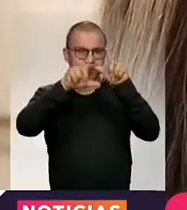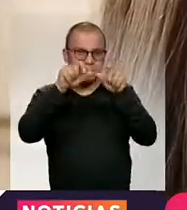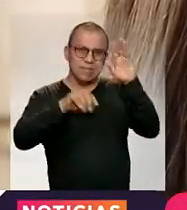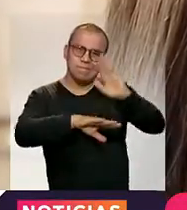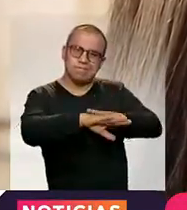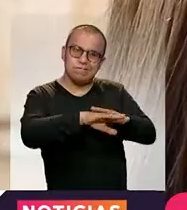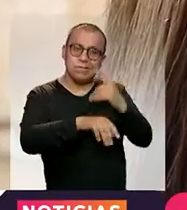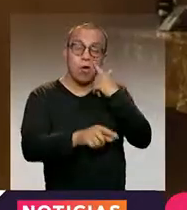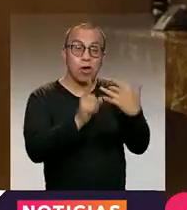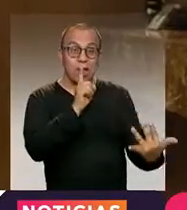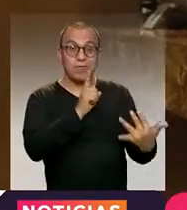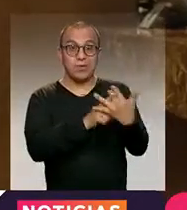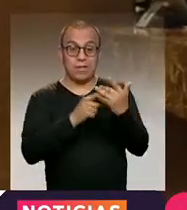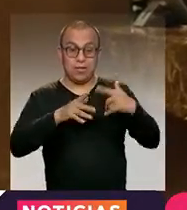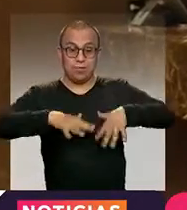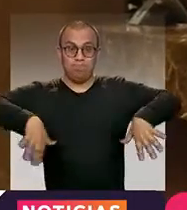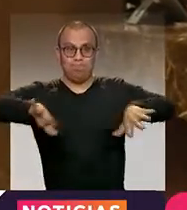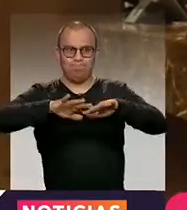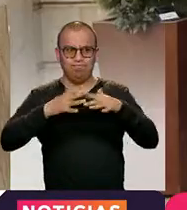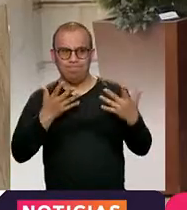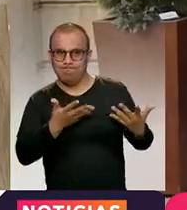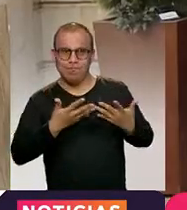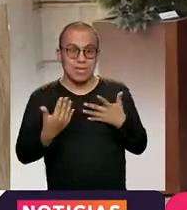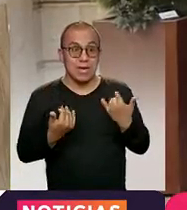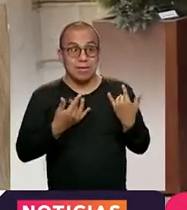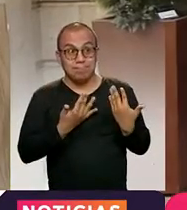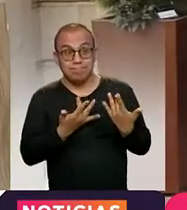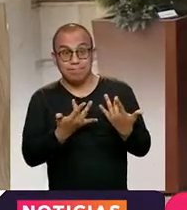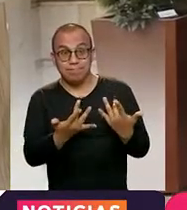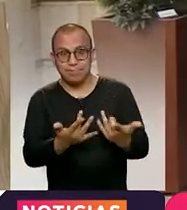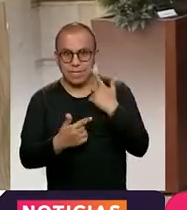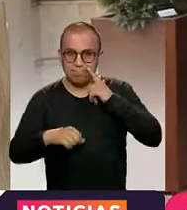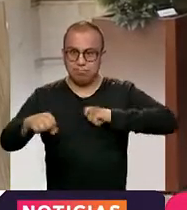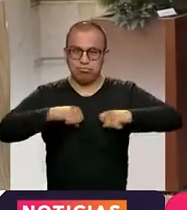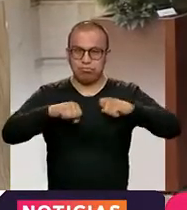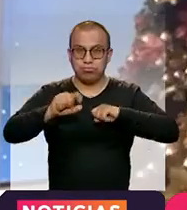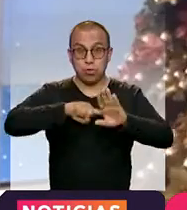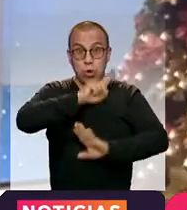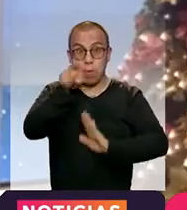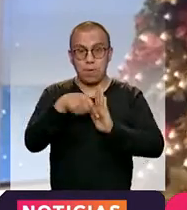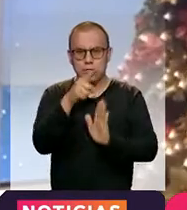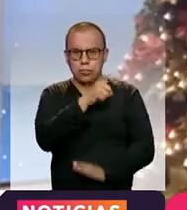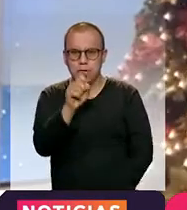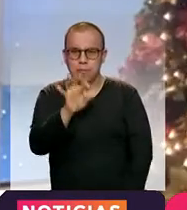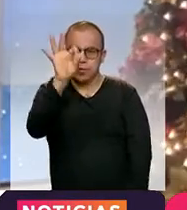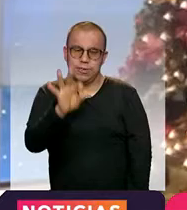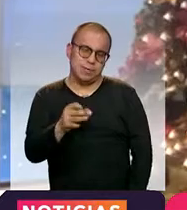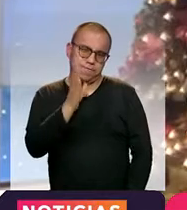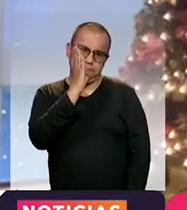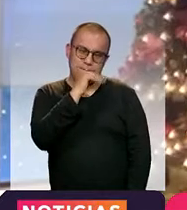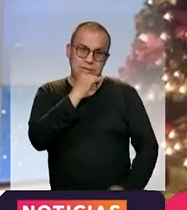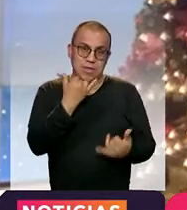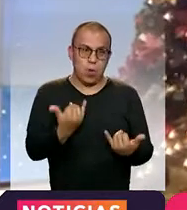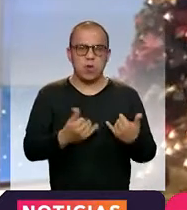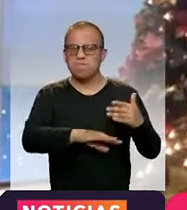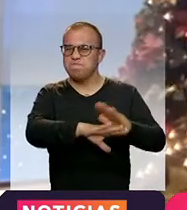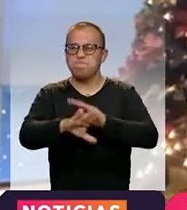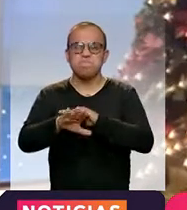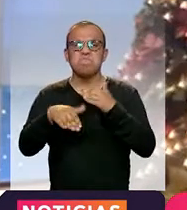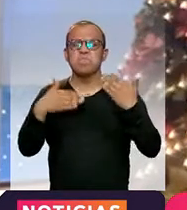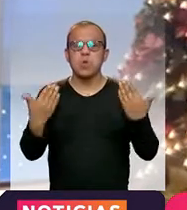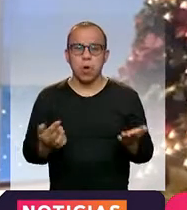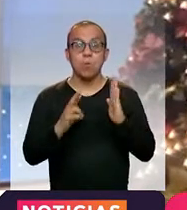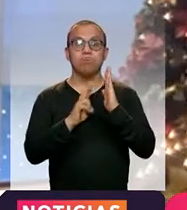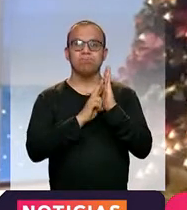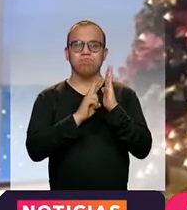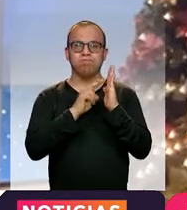Congreso que se ha visto seriamente afectado con la pandemia y a la fecha no se ha reactivado en su totalidad. Invitamos mejor a que revisemos una